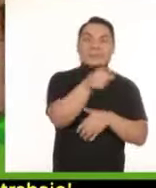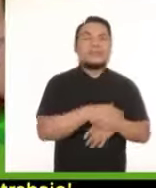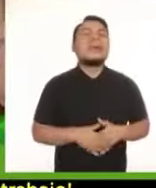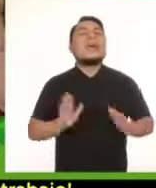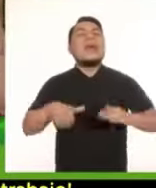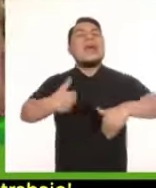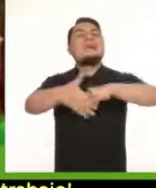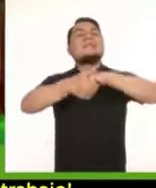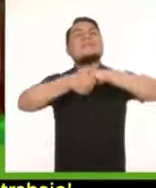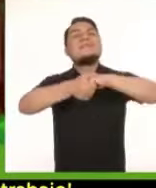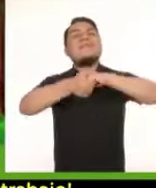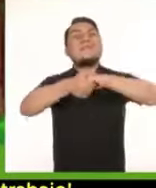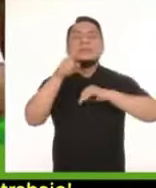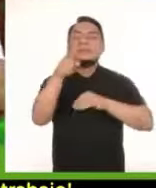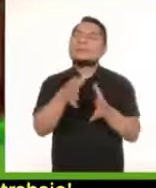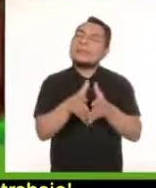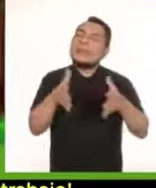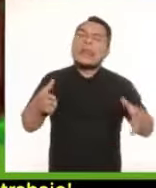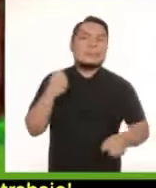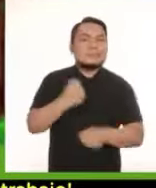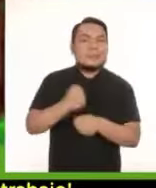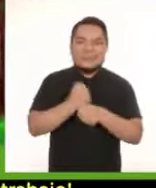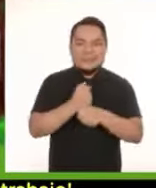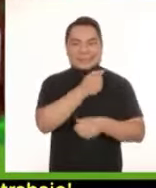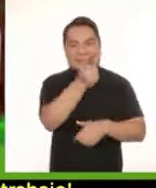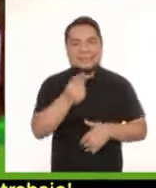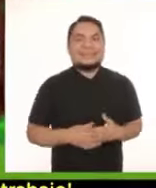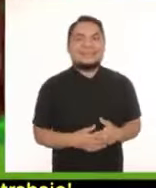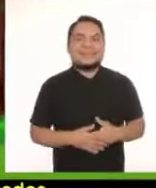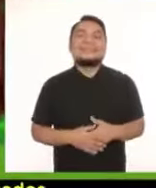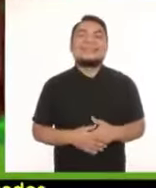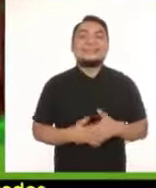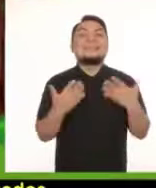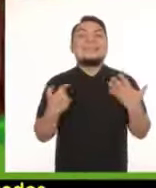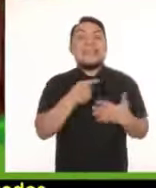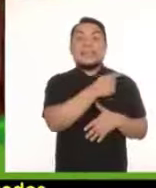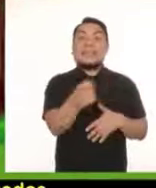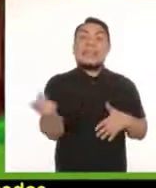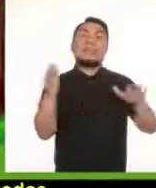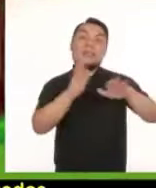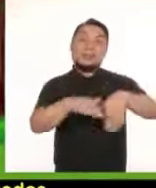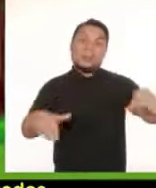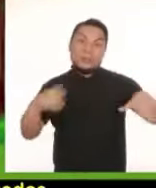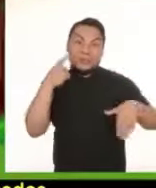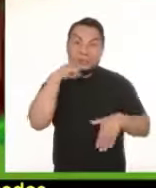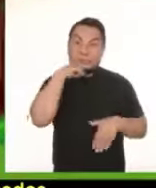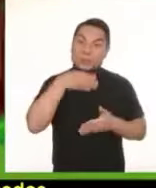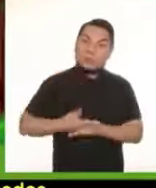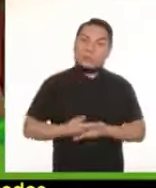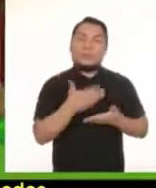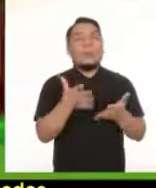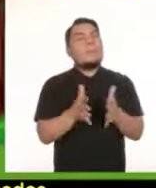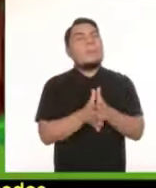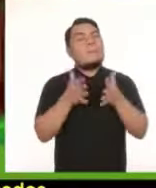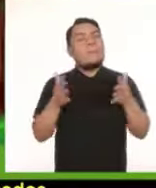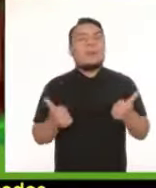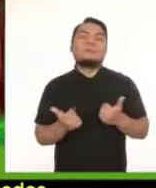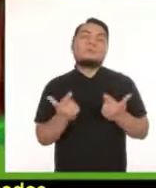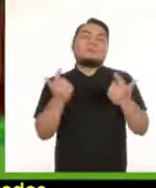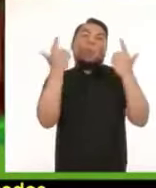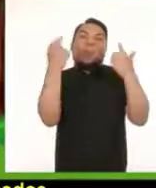las y los felicitamos por su gran trabajo. Nuestras niñas y niños son